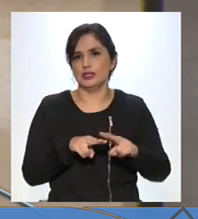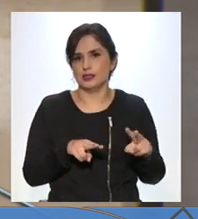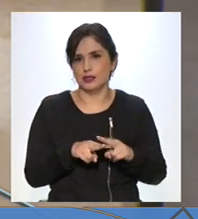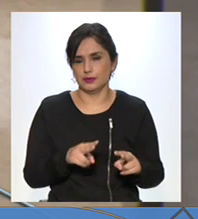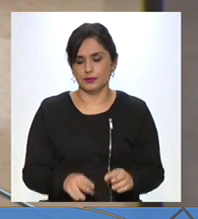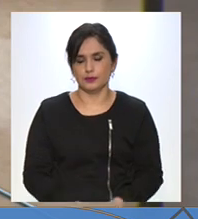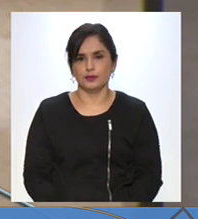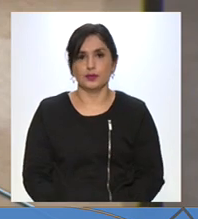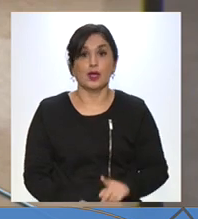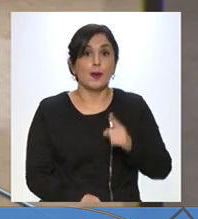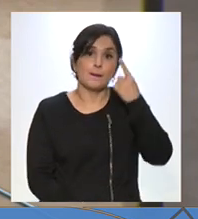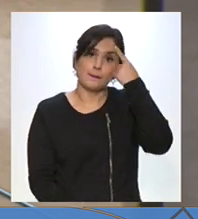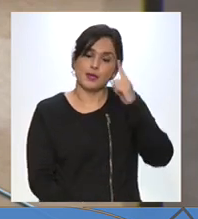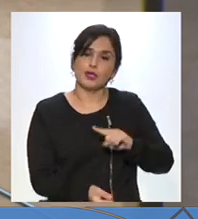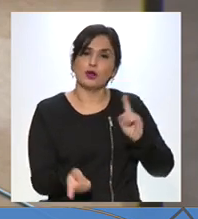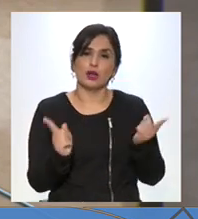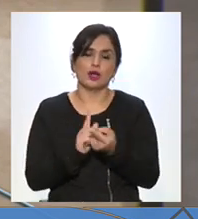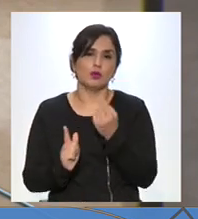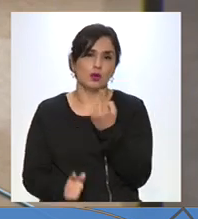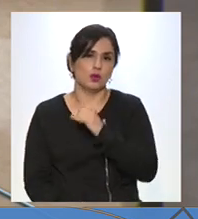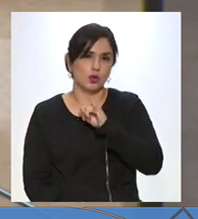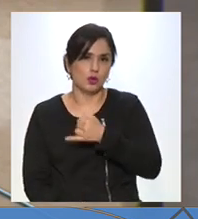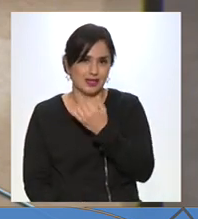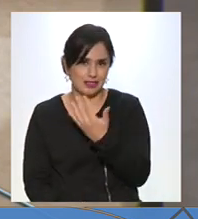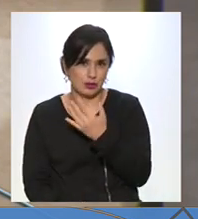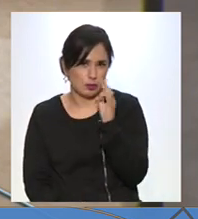al 1,5%, lo que estamos haciendo es